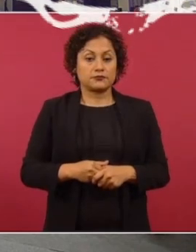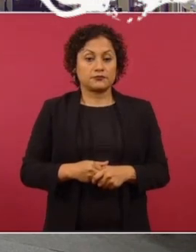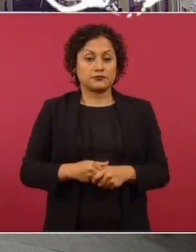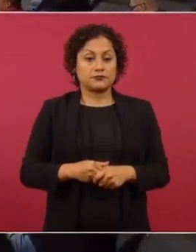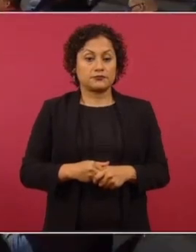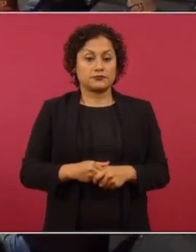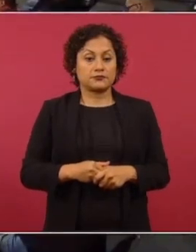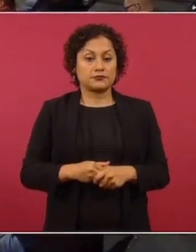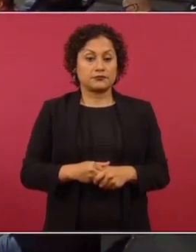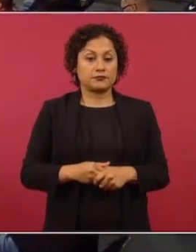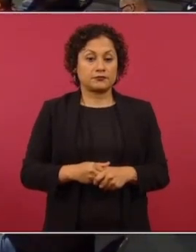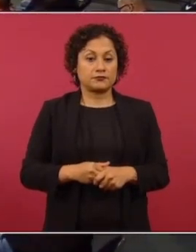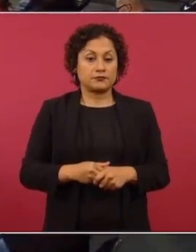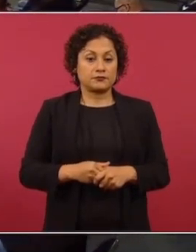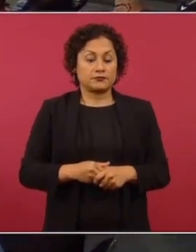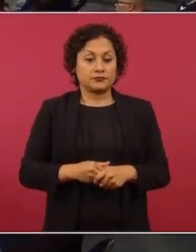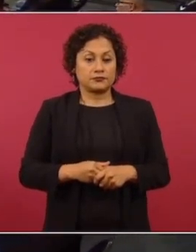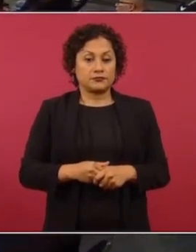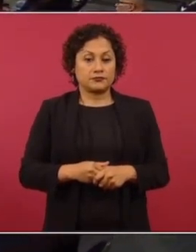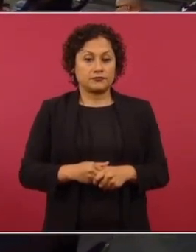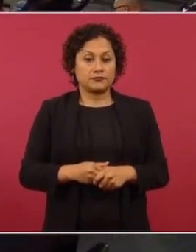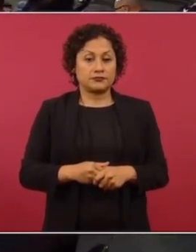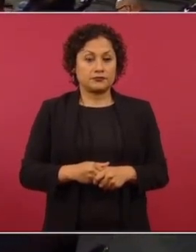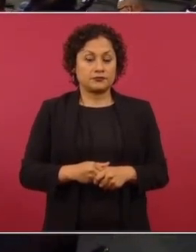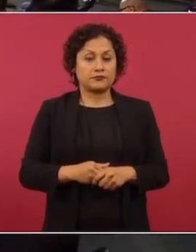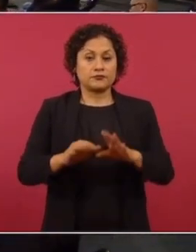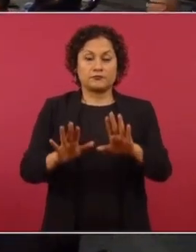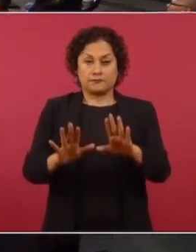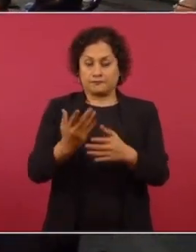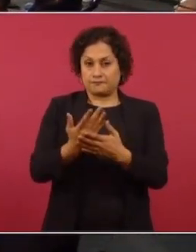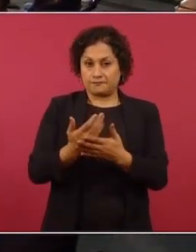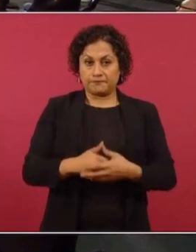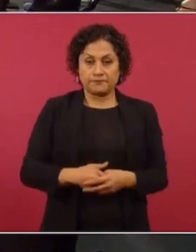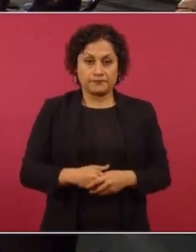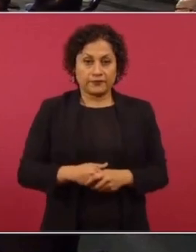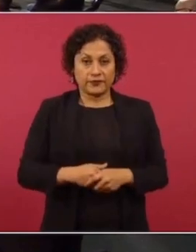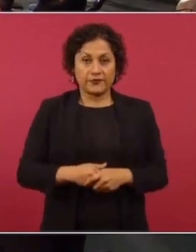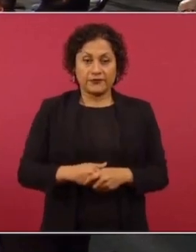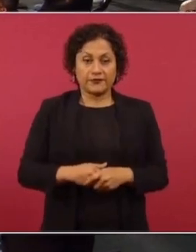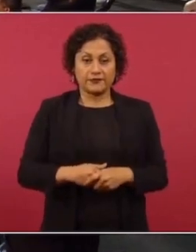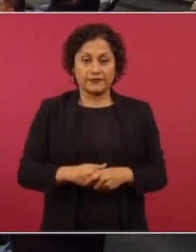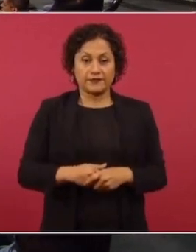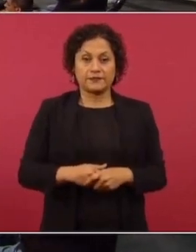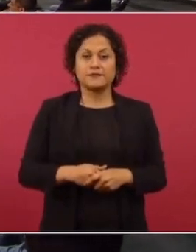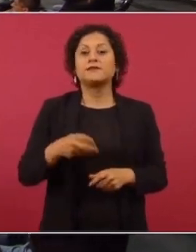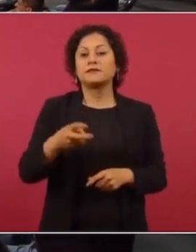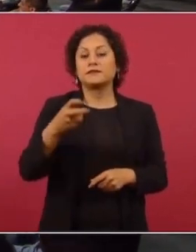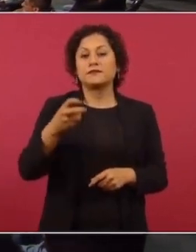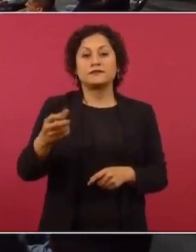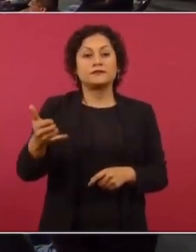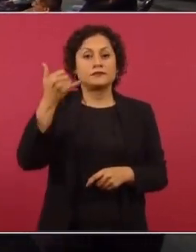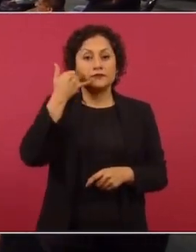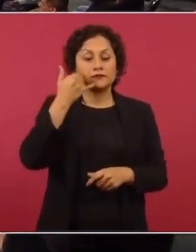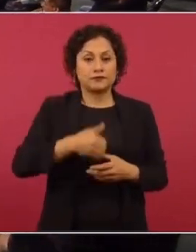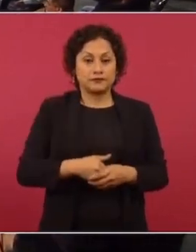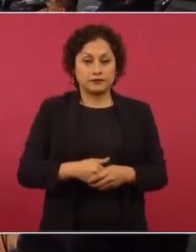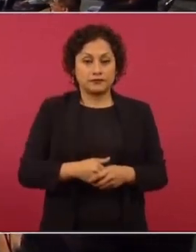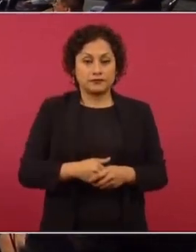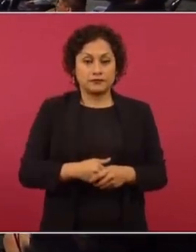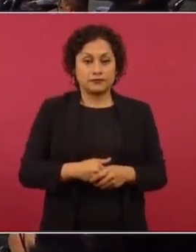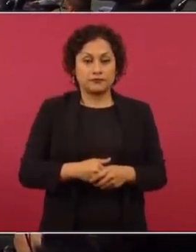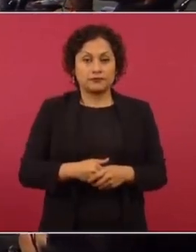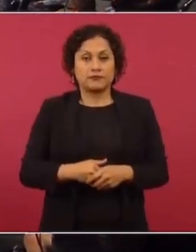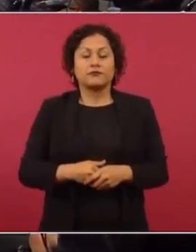¿Eh? ¿Lo quiere oír? Mientras yo le voy informando. A ver, espérate, vamos, aquí una vez. A ver, aquí está el voz, ¿lo quiere? Es una llamada del gobernador. Sí. Américo,